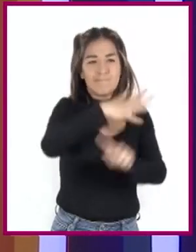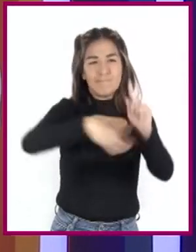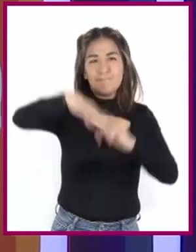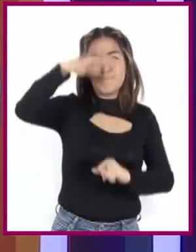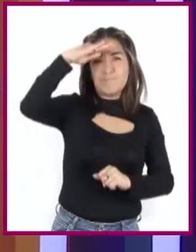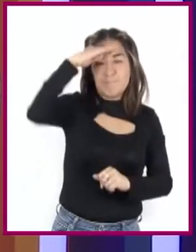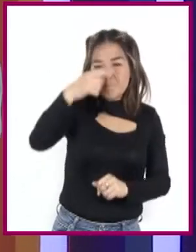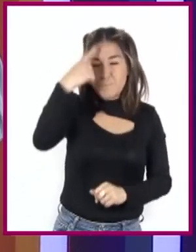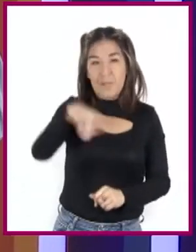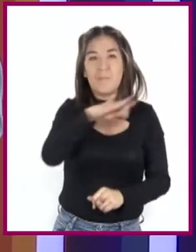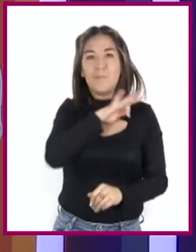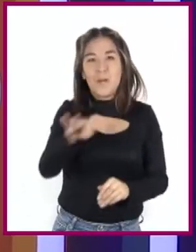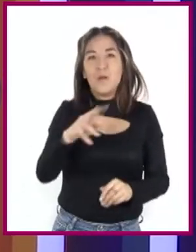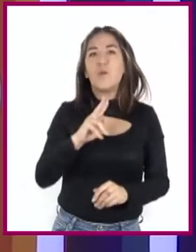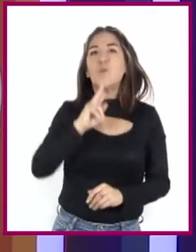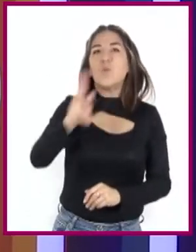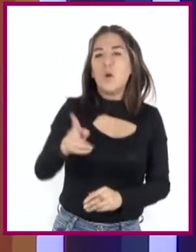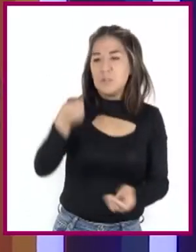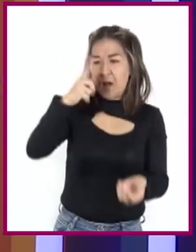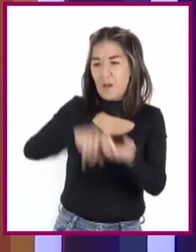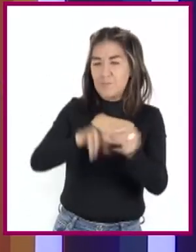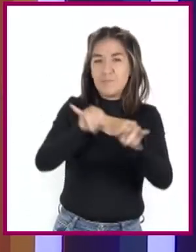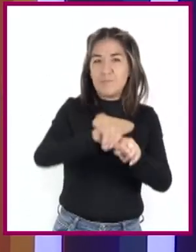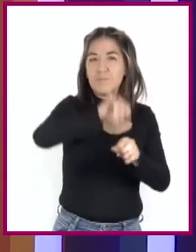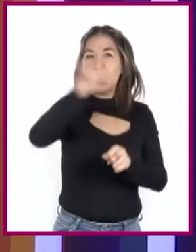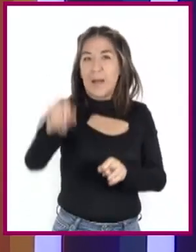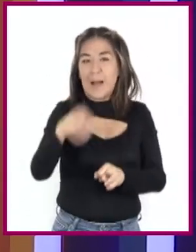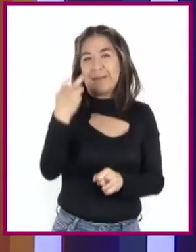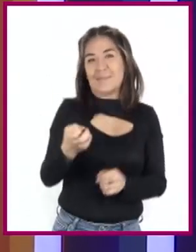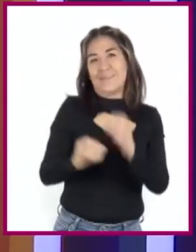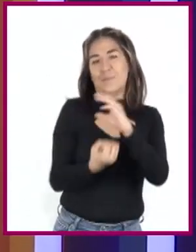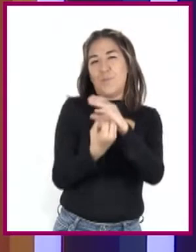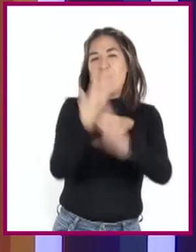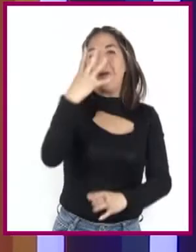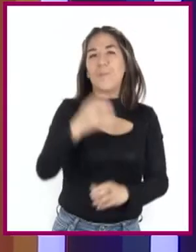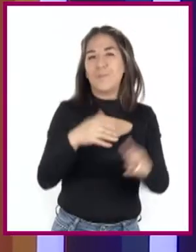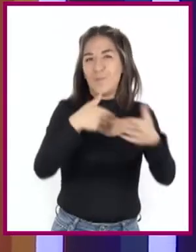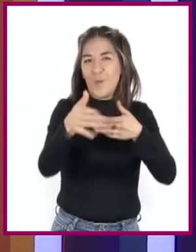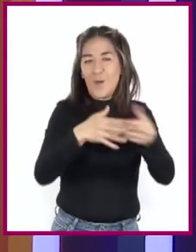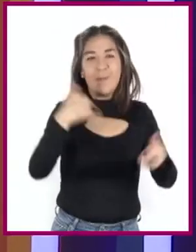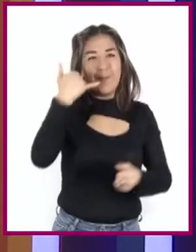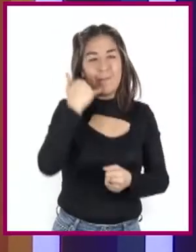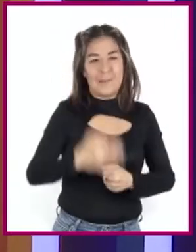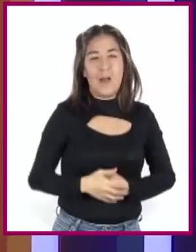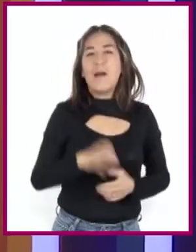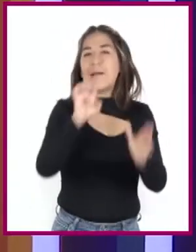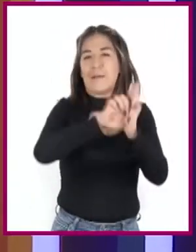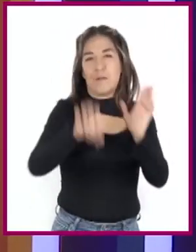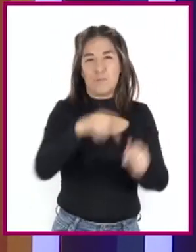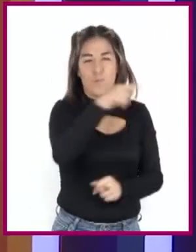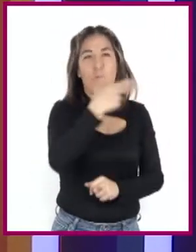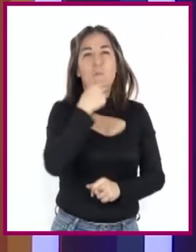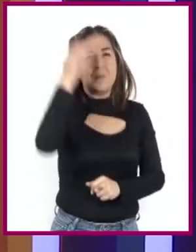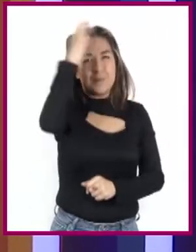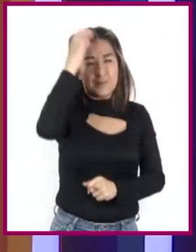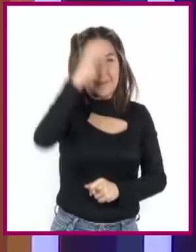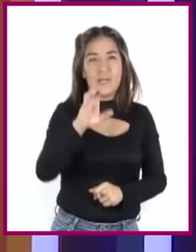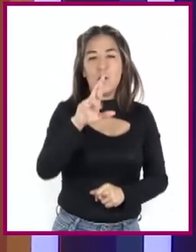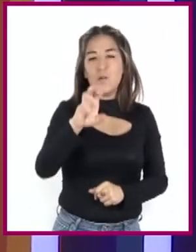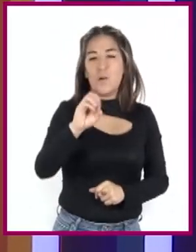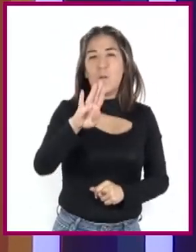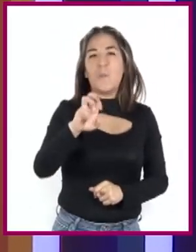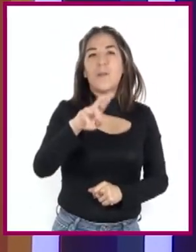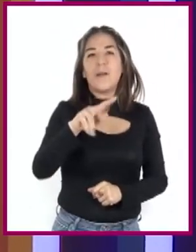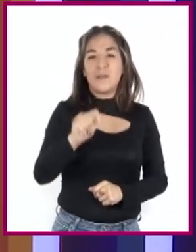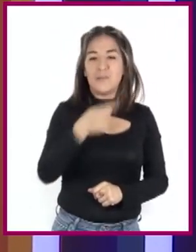voz a distancia son anteriores a la invención del teléfono. Por ejemplo, Robert Hooke especuló sobre la transmisión de